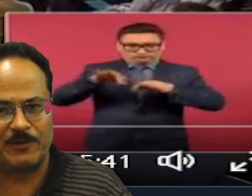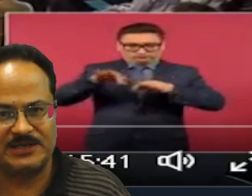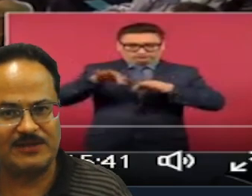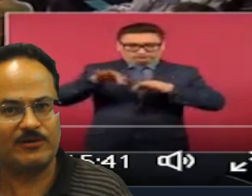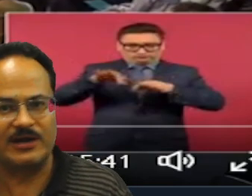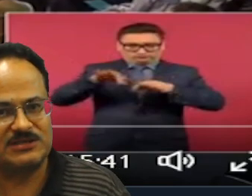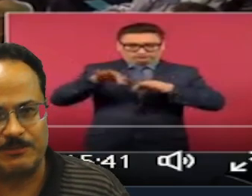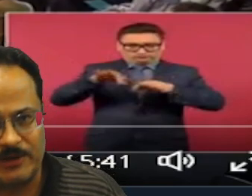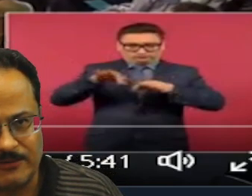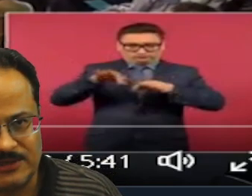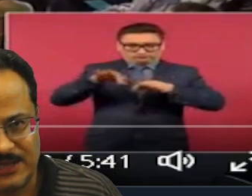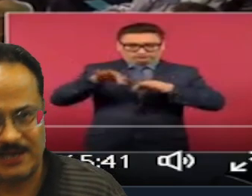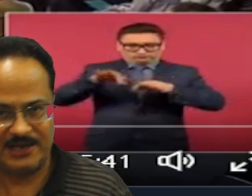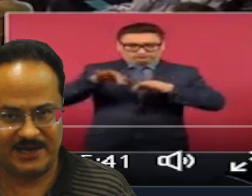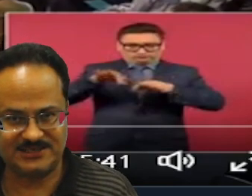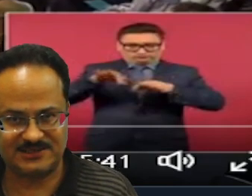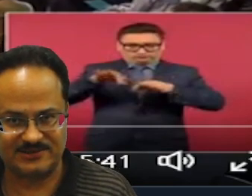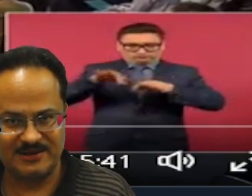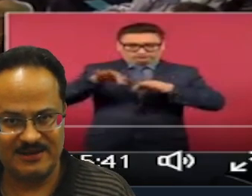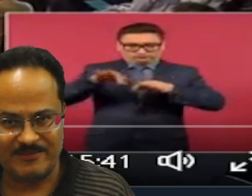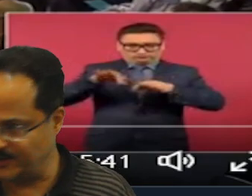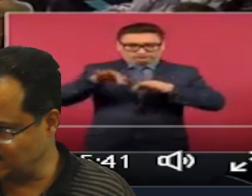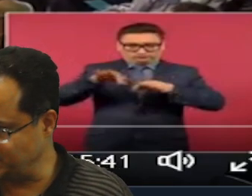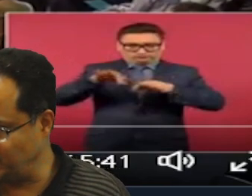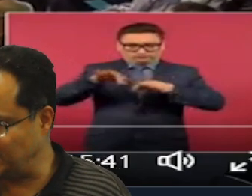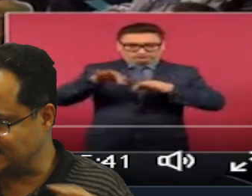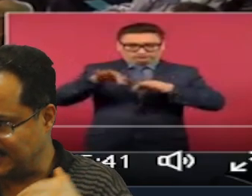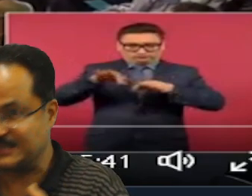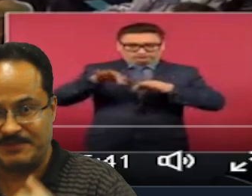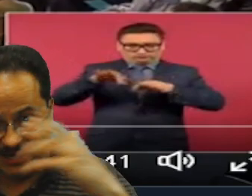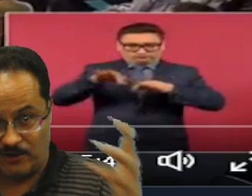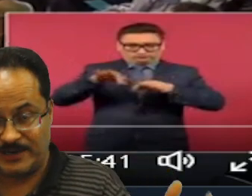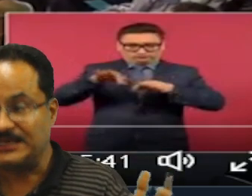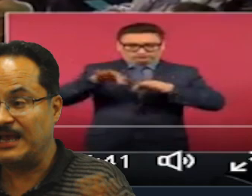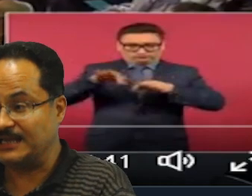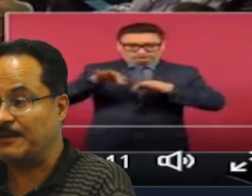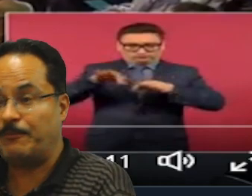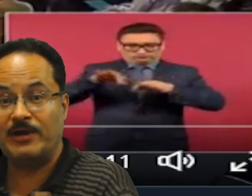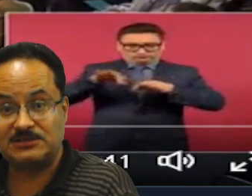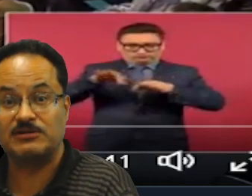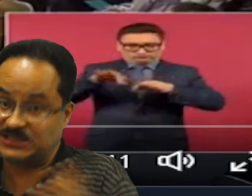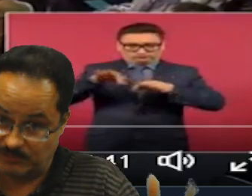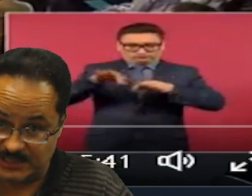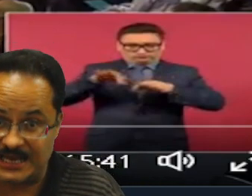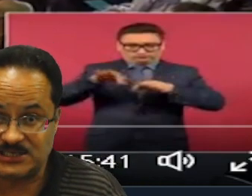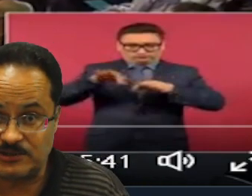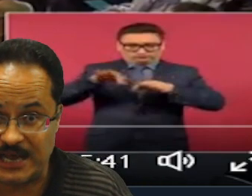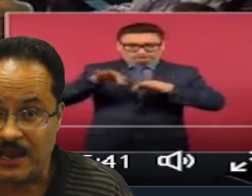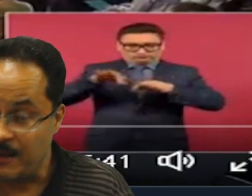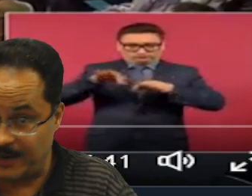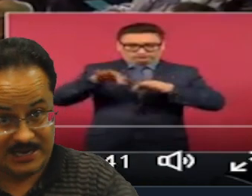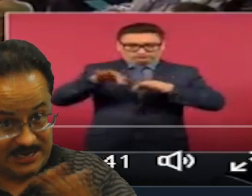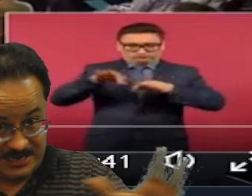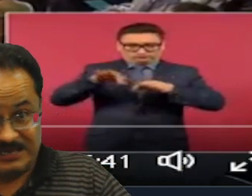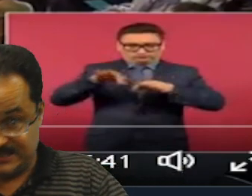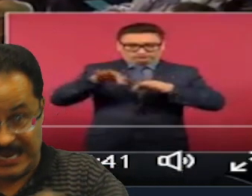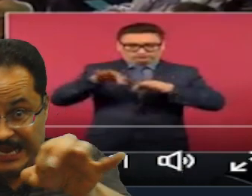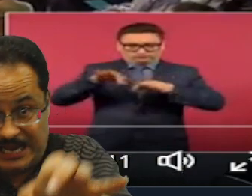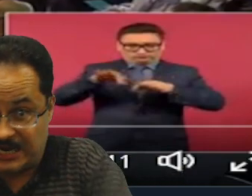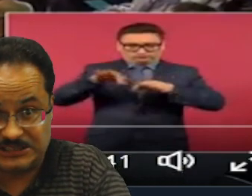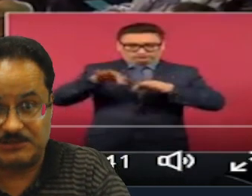negocios Aprovechando que no se puede auditar al ejército por eso mismo las mega obras las ha puesto de seguridad nacional para que